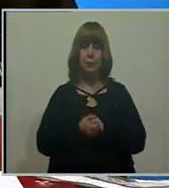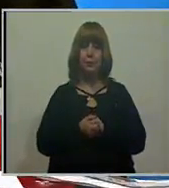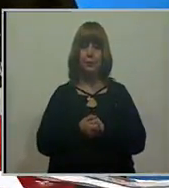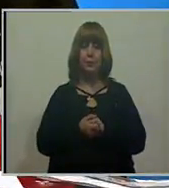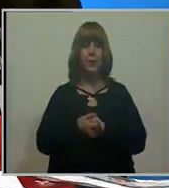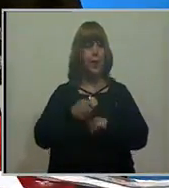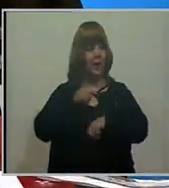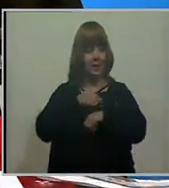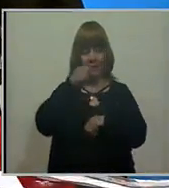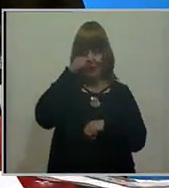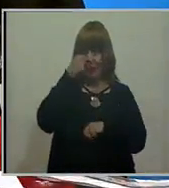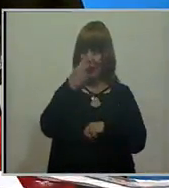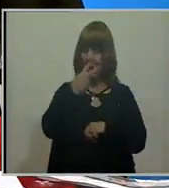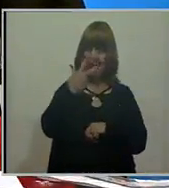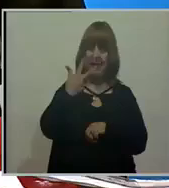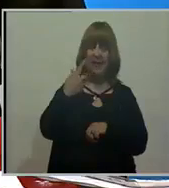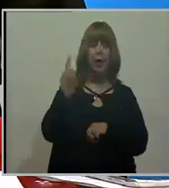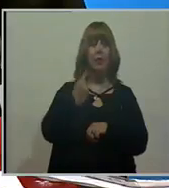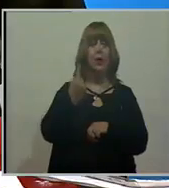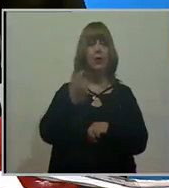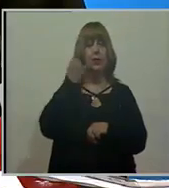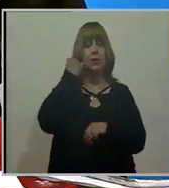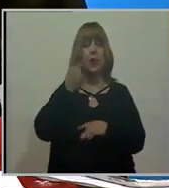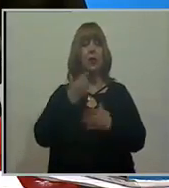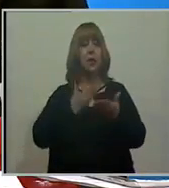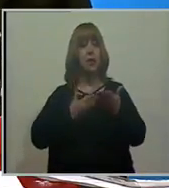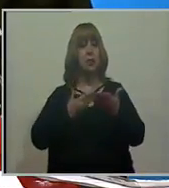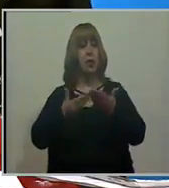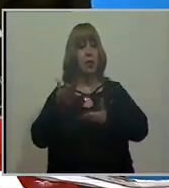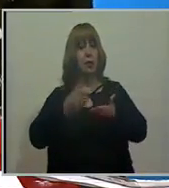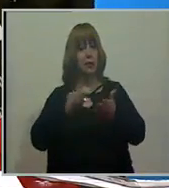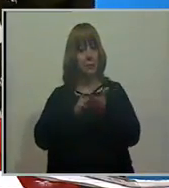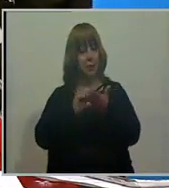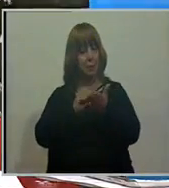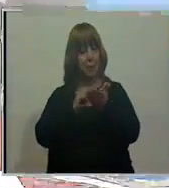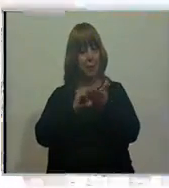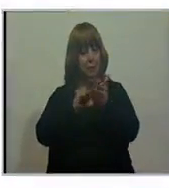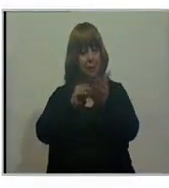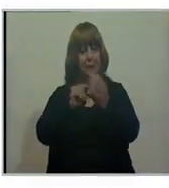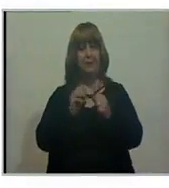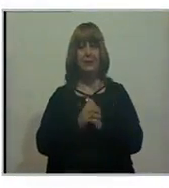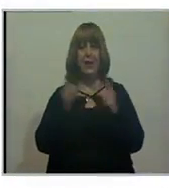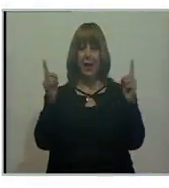7 de la mañana, 23 minutos. Tenemos más para compartir con ustedes en este resumen.